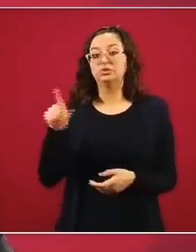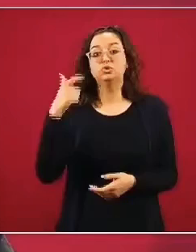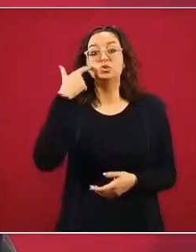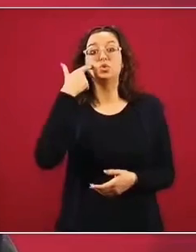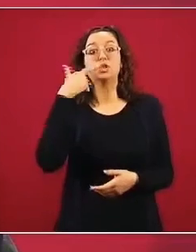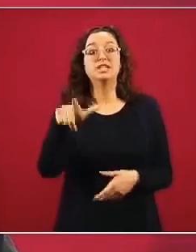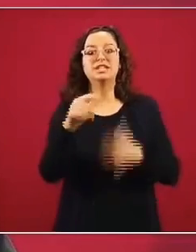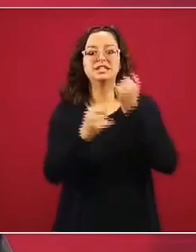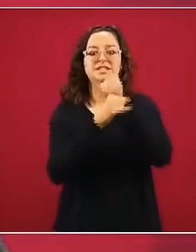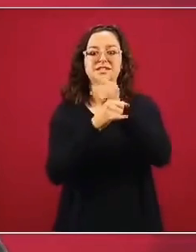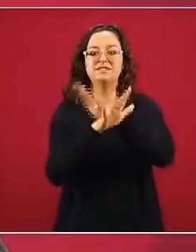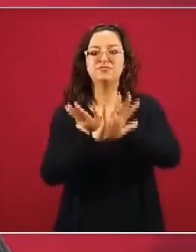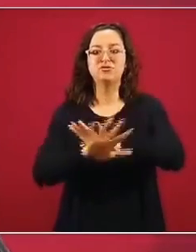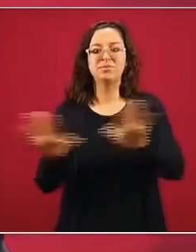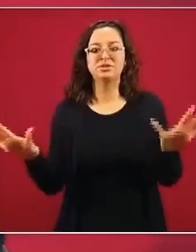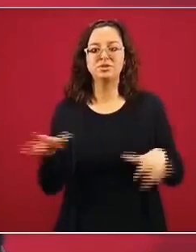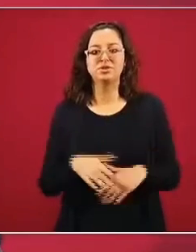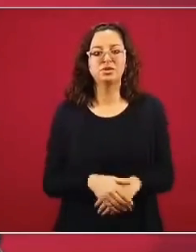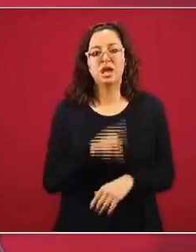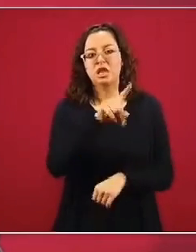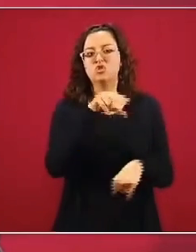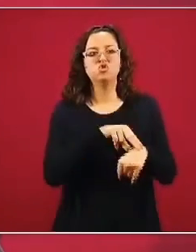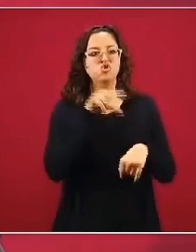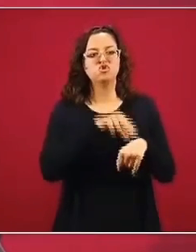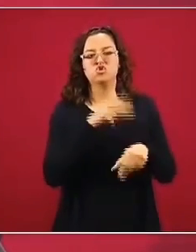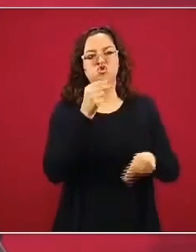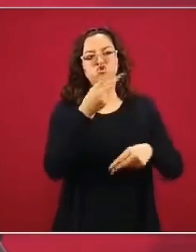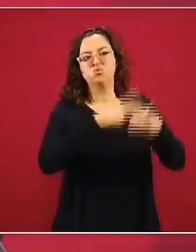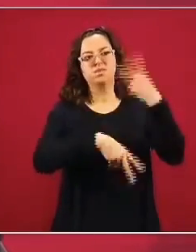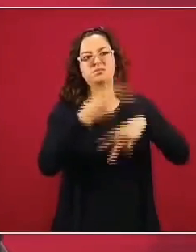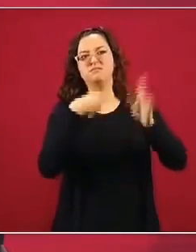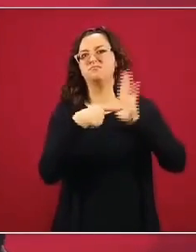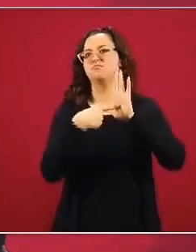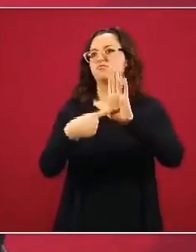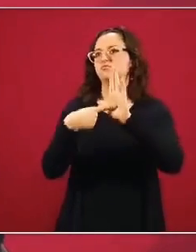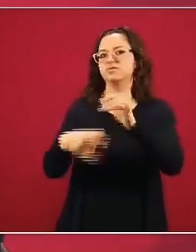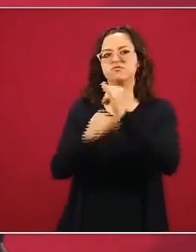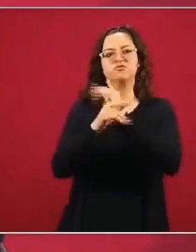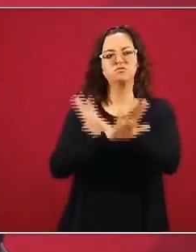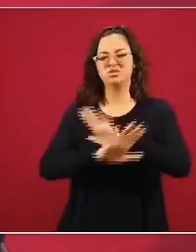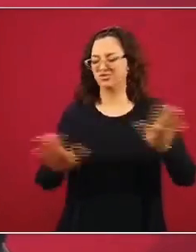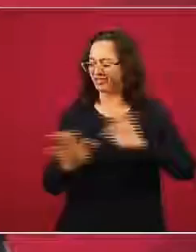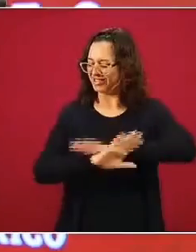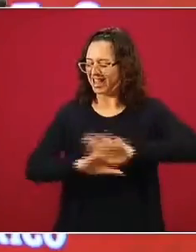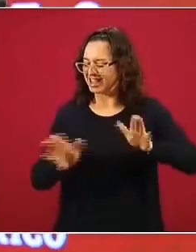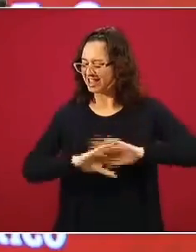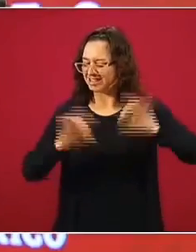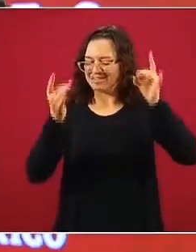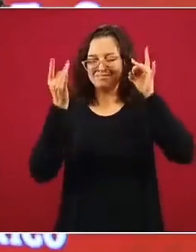no aparezca el doctor Hugo López-Gatell,